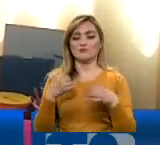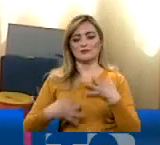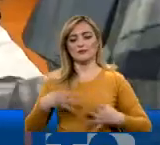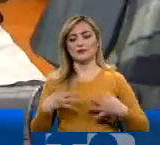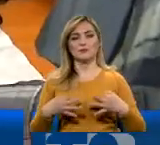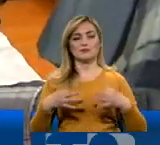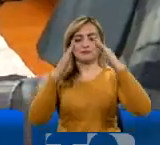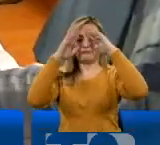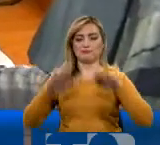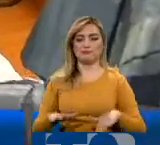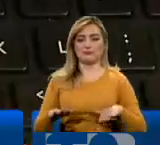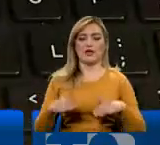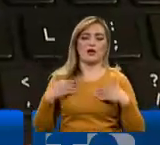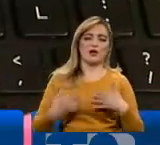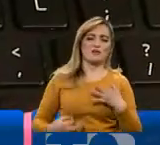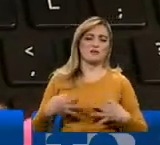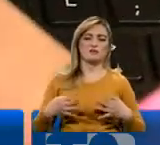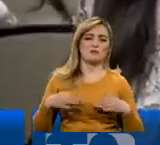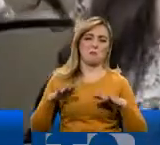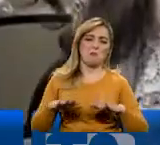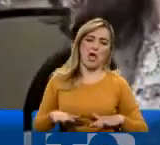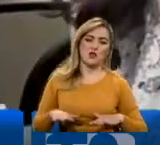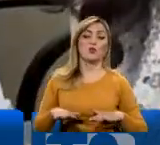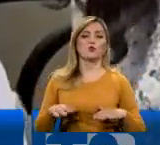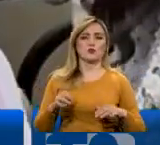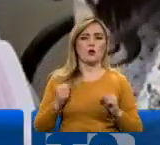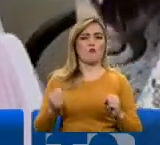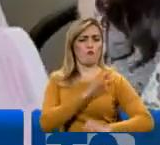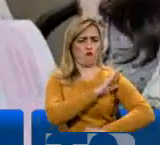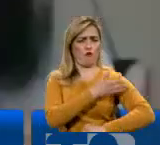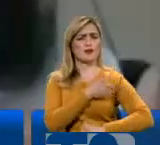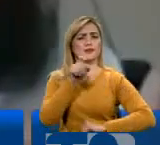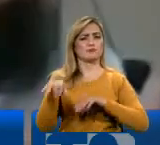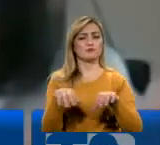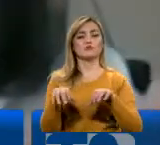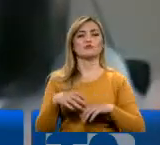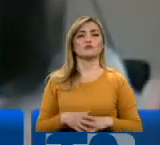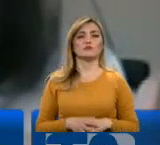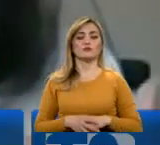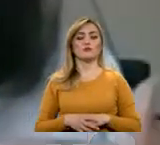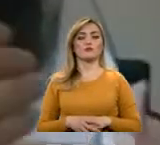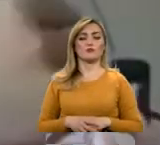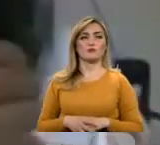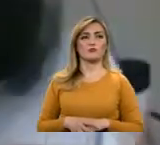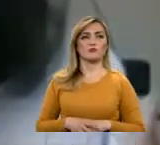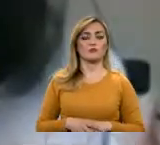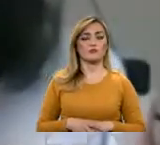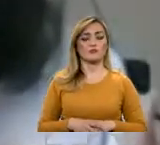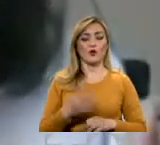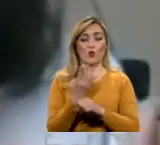mientras reciben clases virtuales, necesitan constantemente energía para mantenerse activos. Sus reservas energéticas van a bajar, o